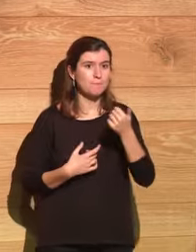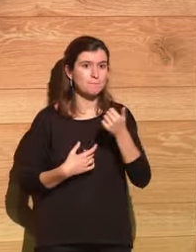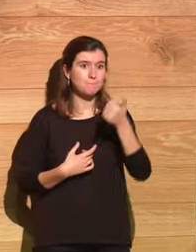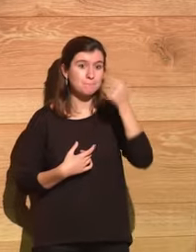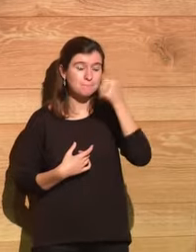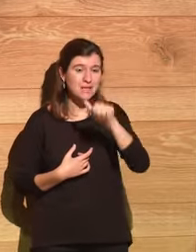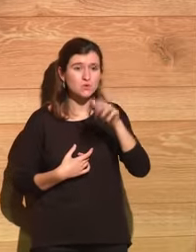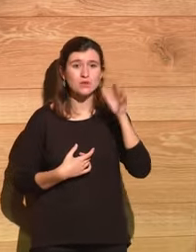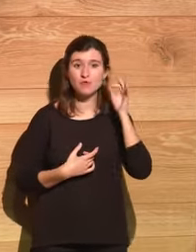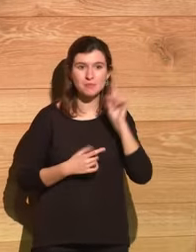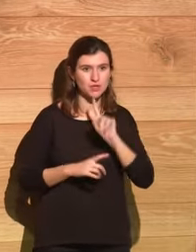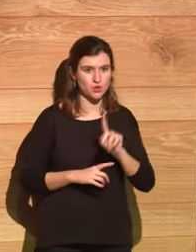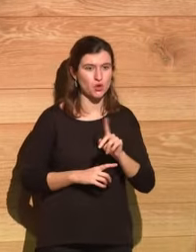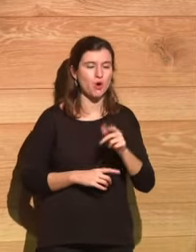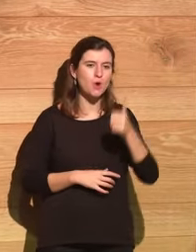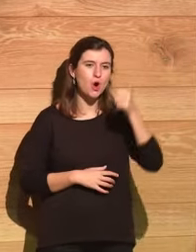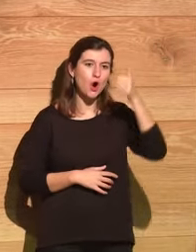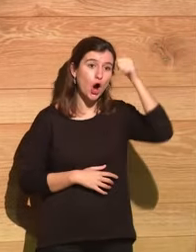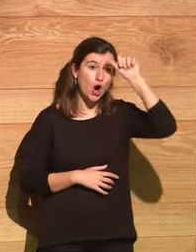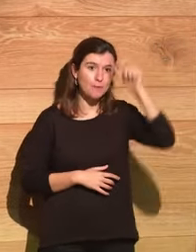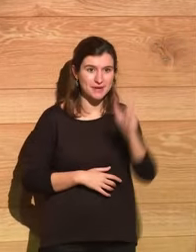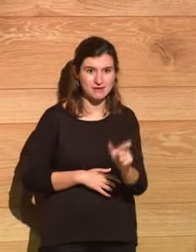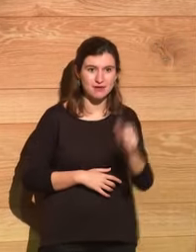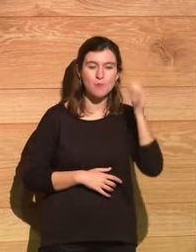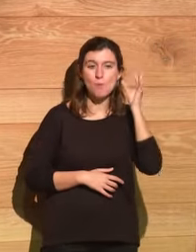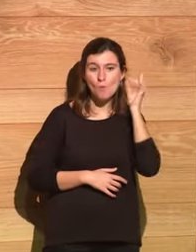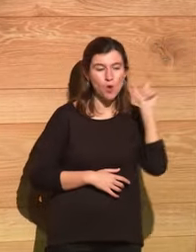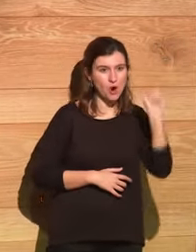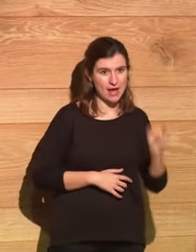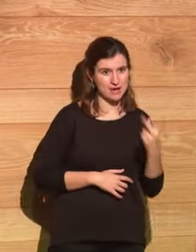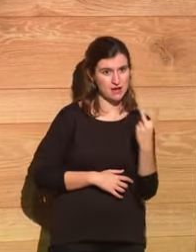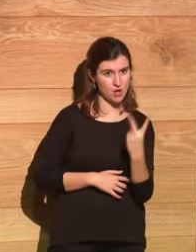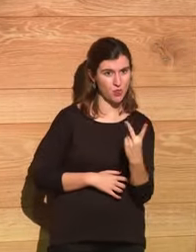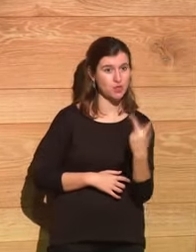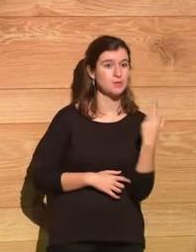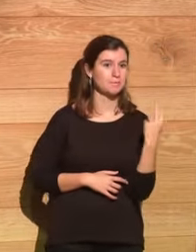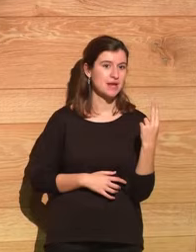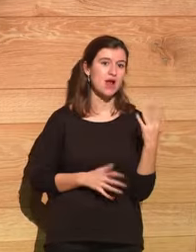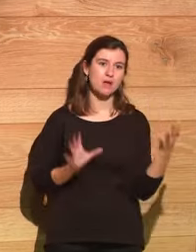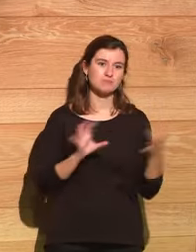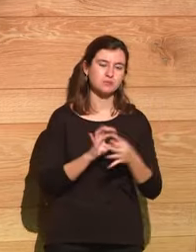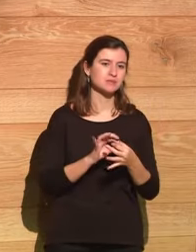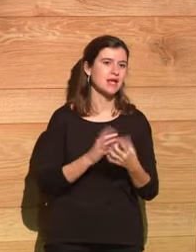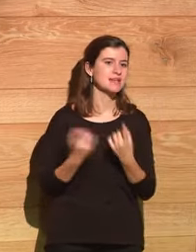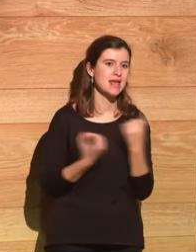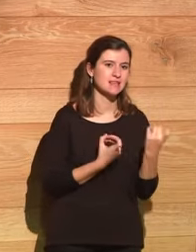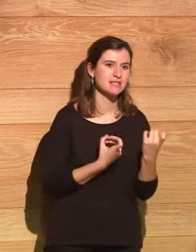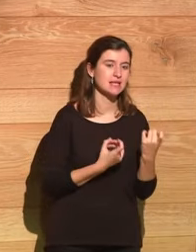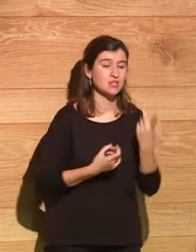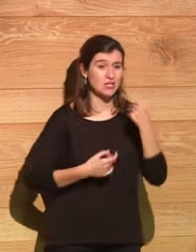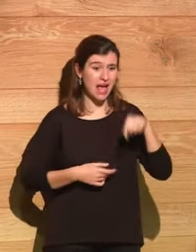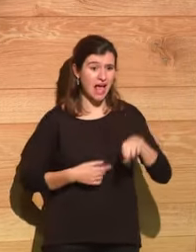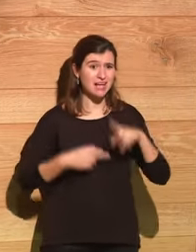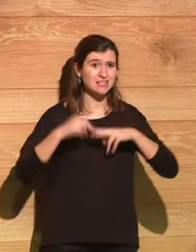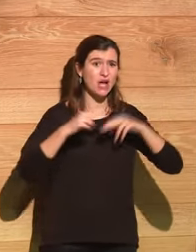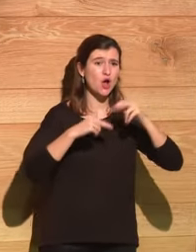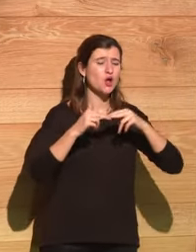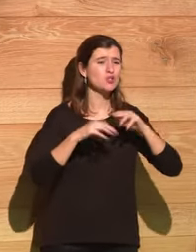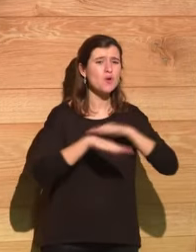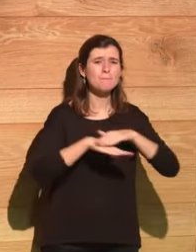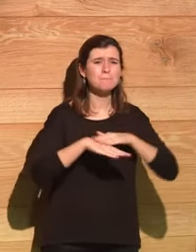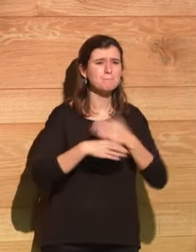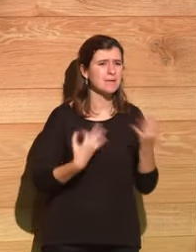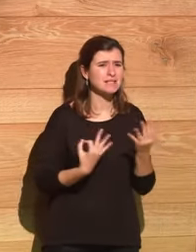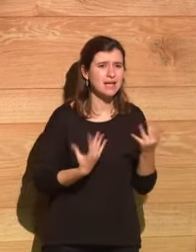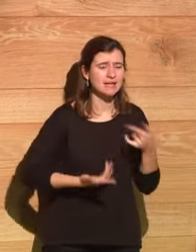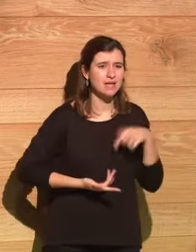sino hombre, mujer, está. Bueno, claro, esta construcción se basa en inventarse a un